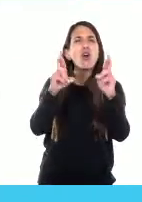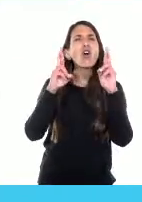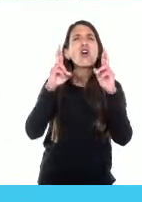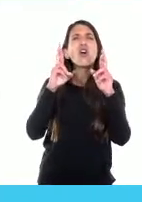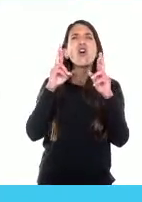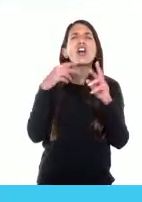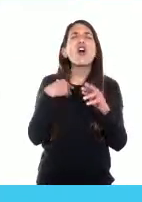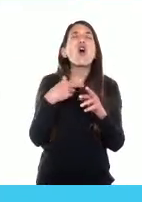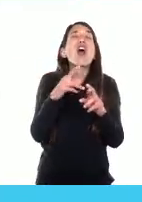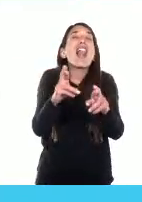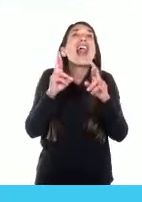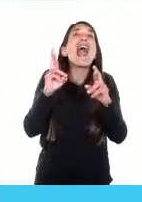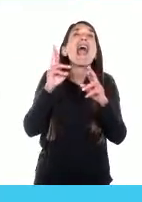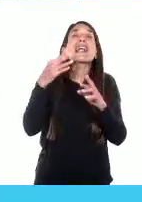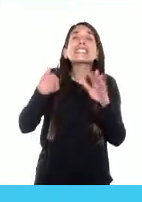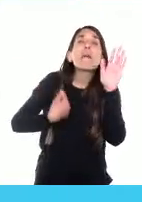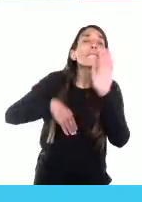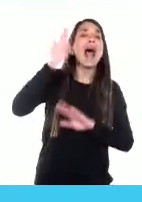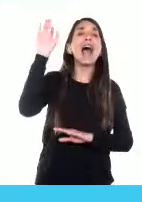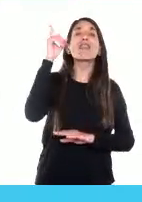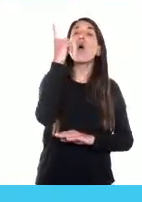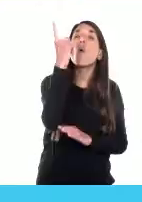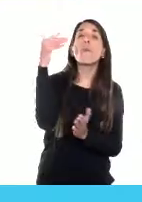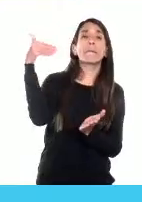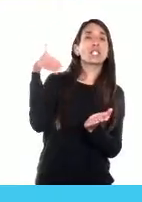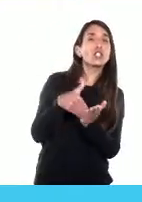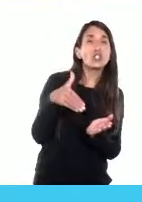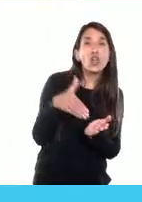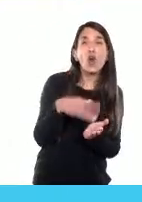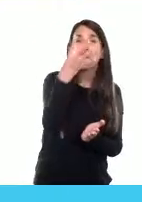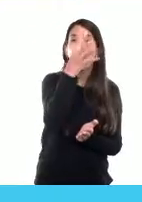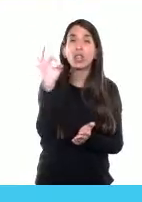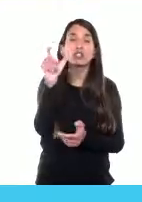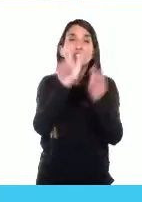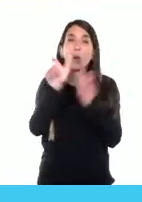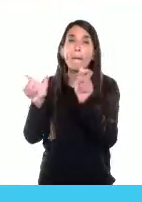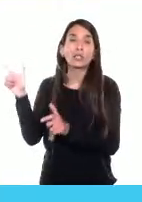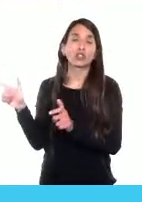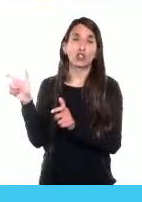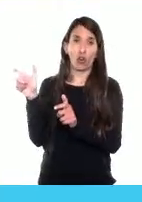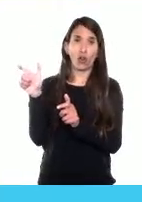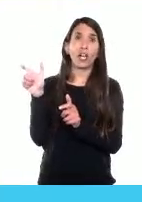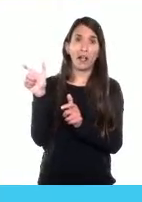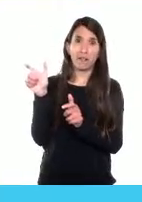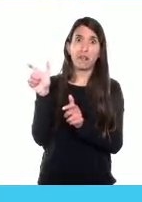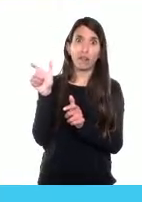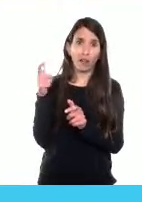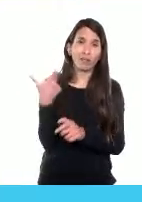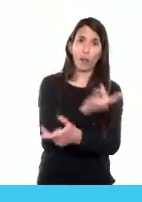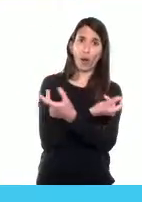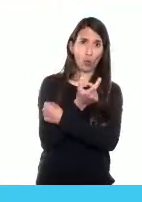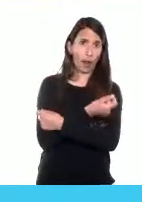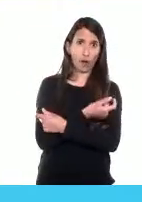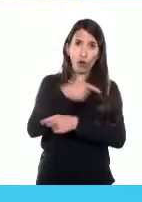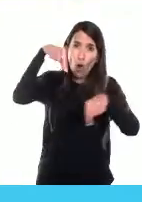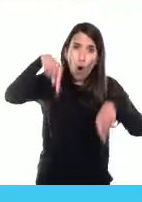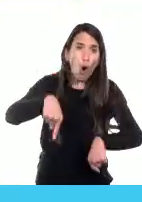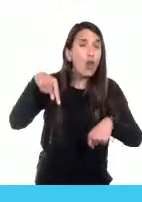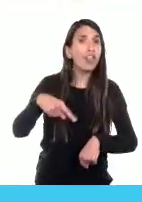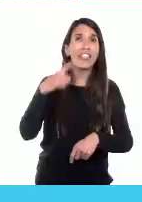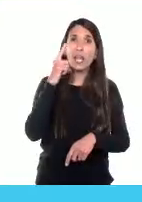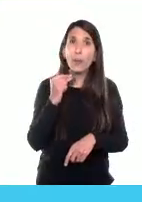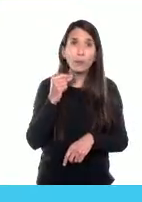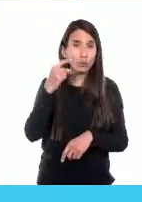de 1.245.000 bonaerenses los que hayan recibido dos dosis. Es por eso que